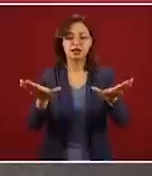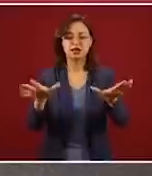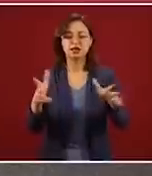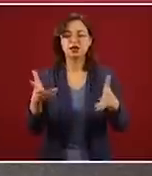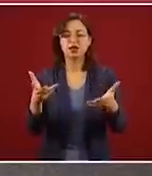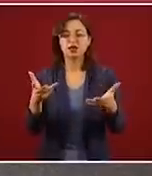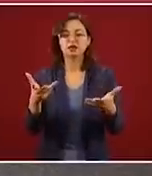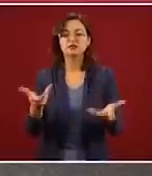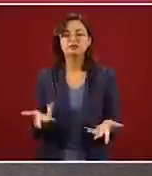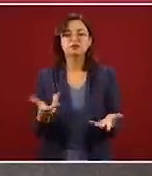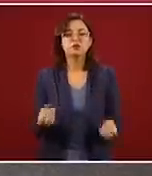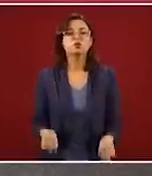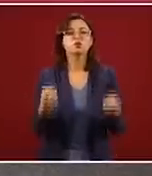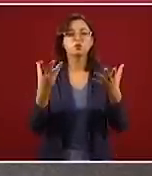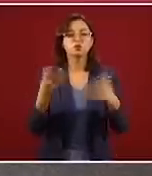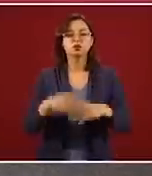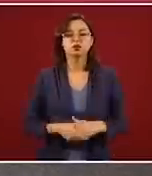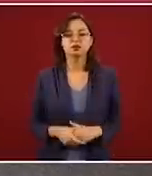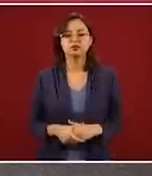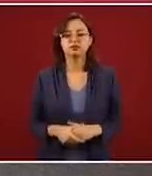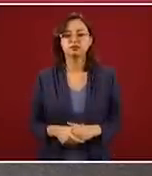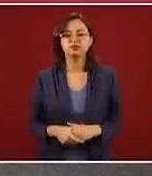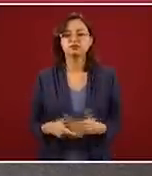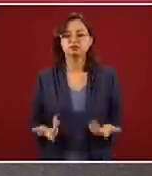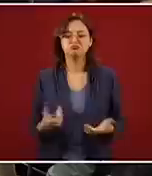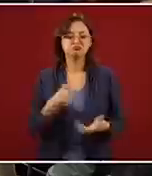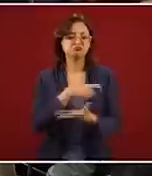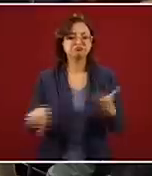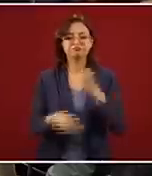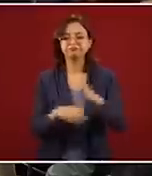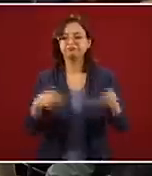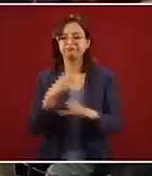avión. En equipos médicos.